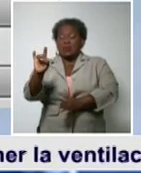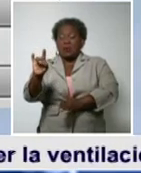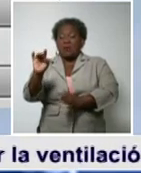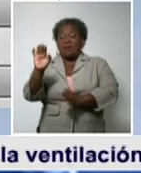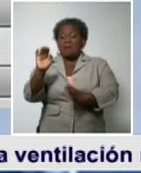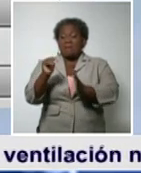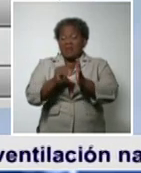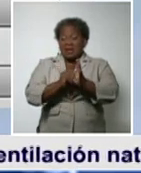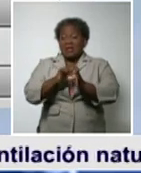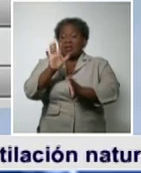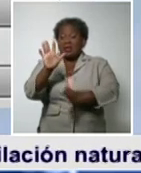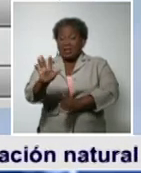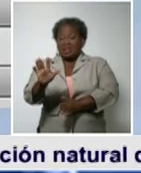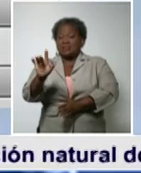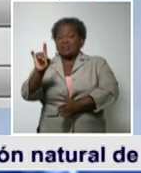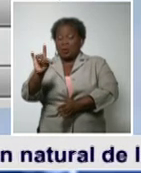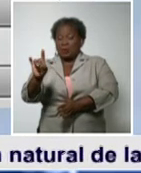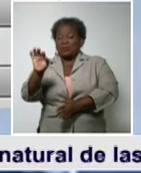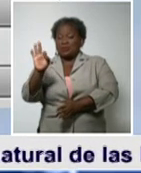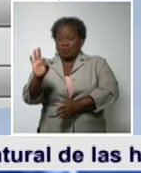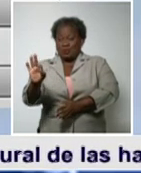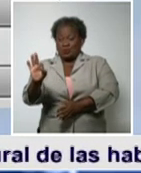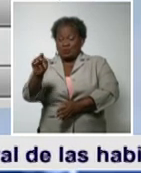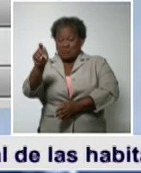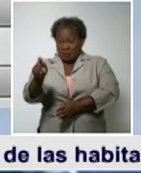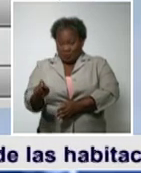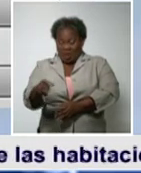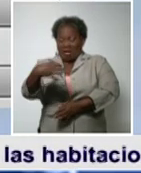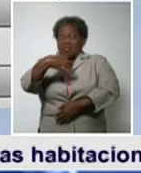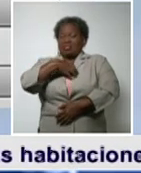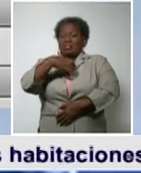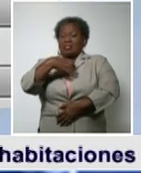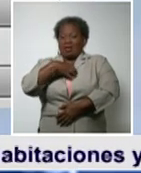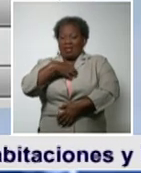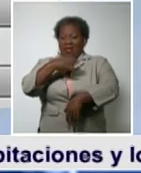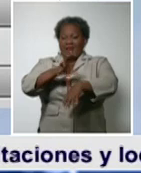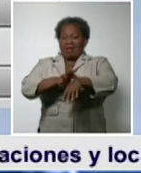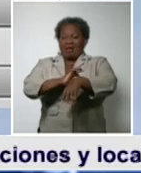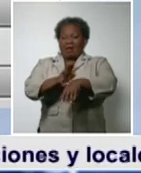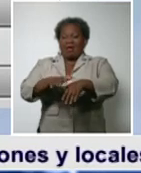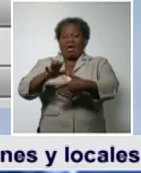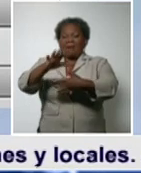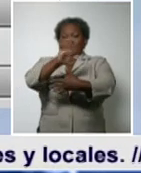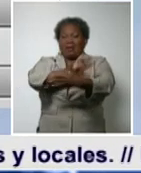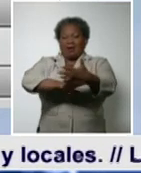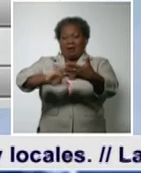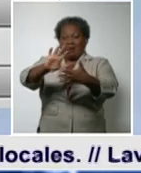50.079.598 personas han adquirido la enfermedad en la región de las Américas.